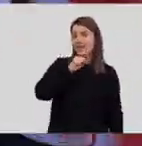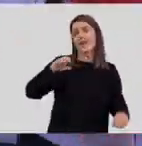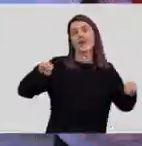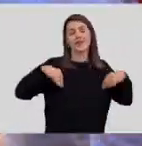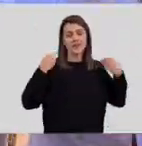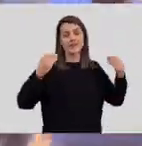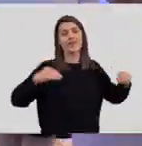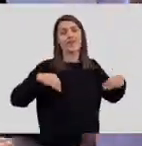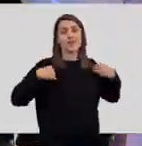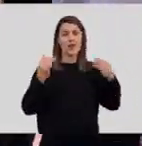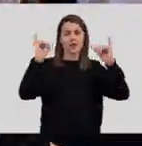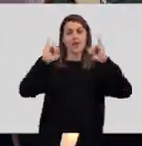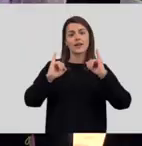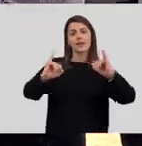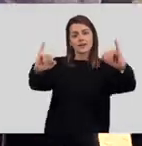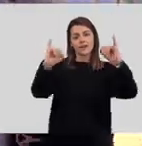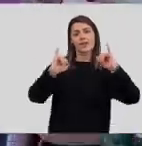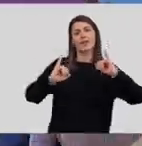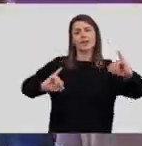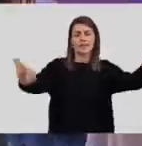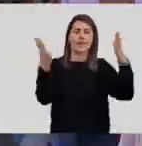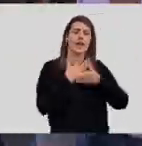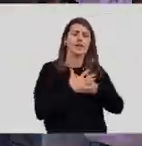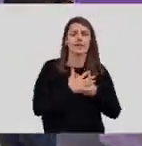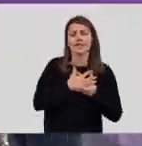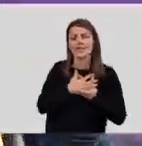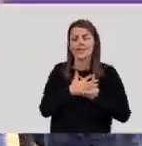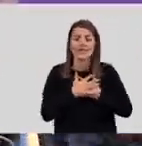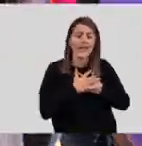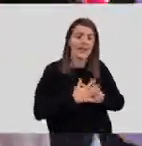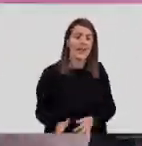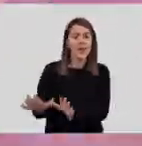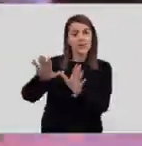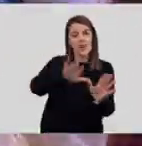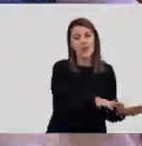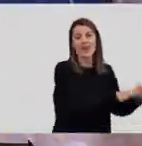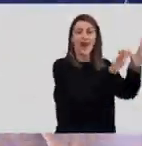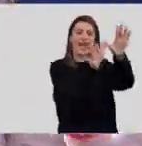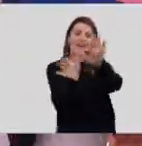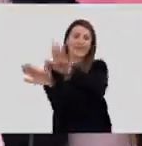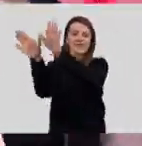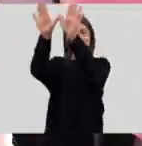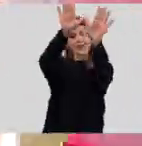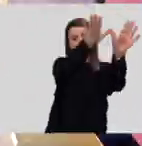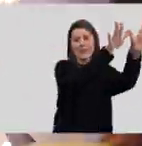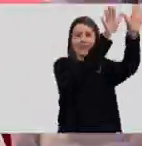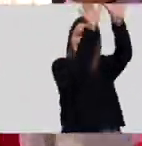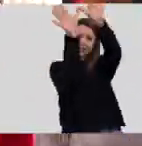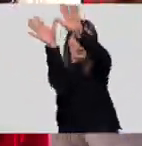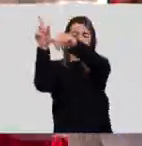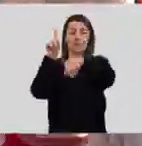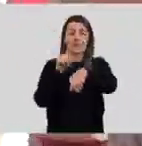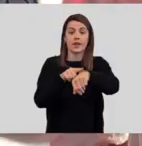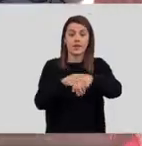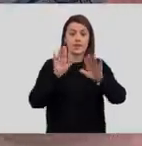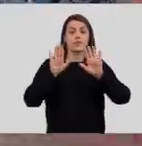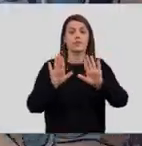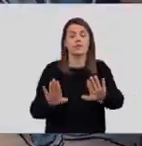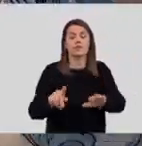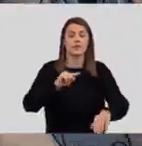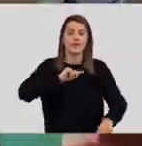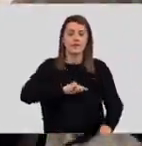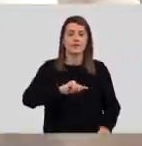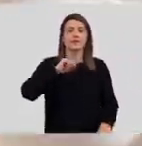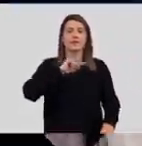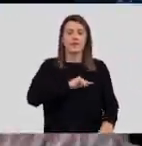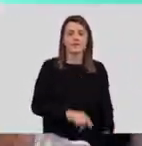Saber cantar, pasarlo bien, ir por las calles sin querer. Volar con el viento y sentir